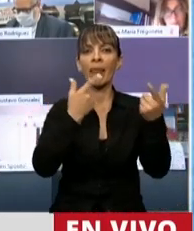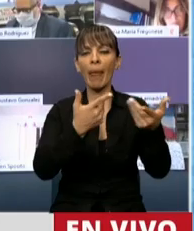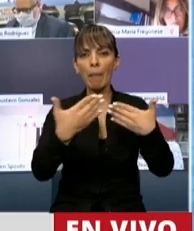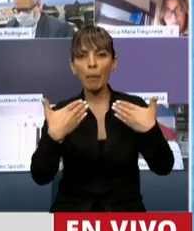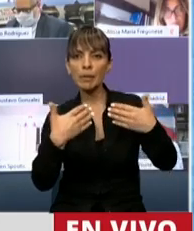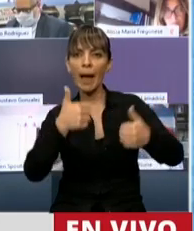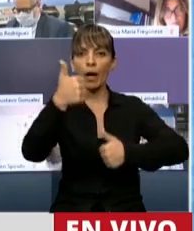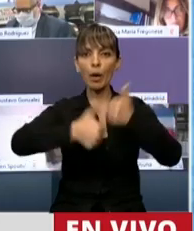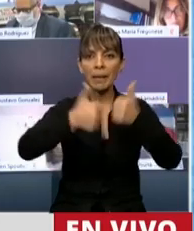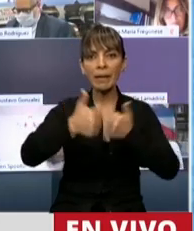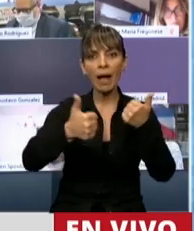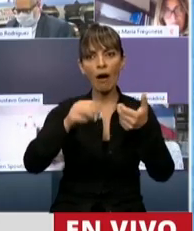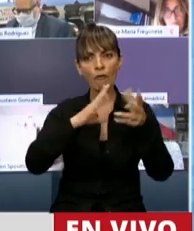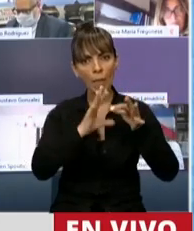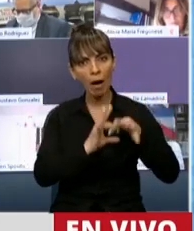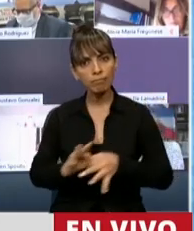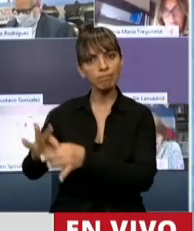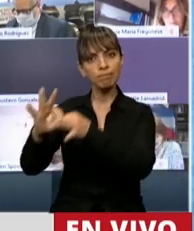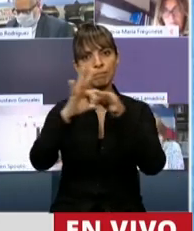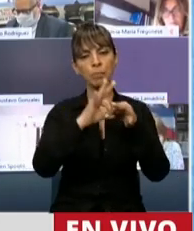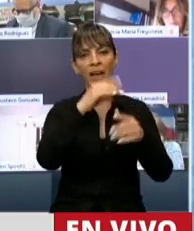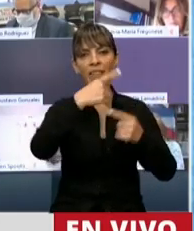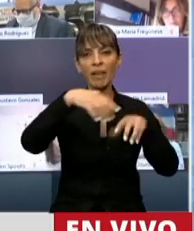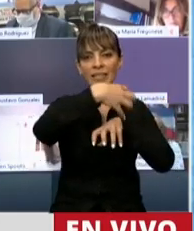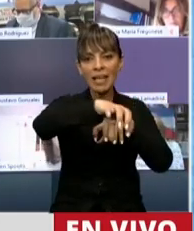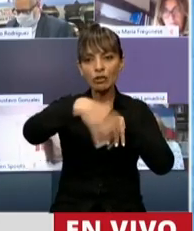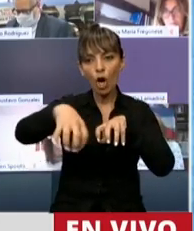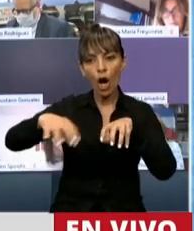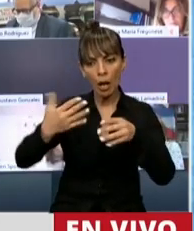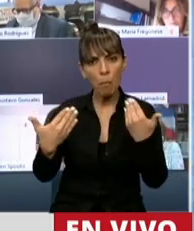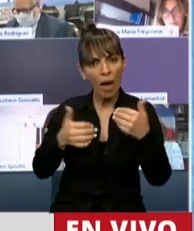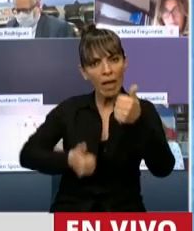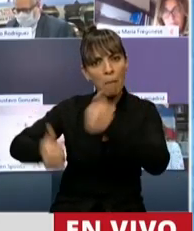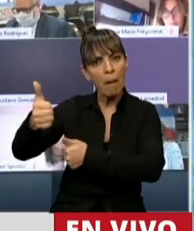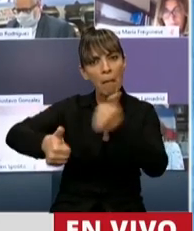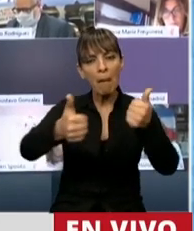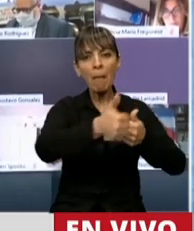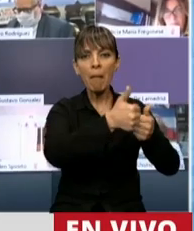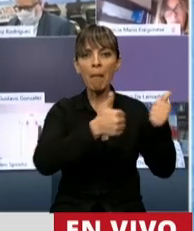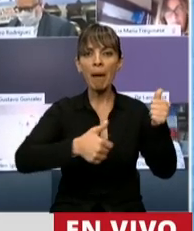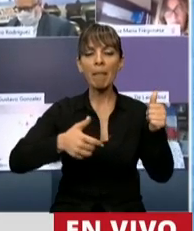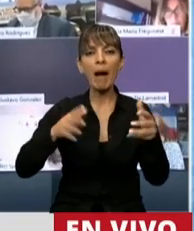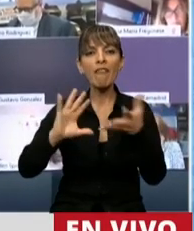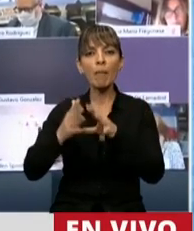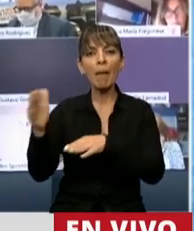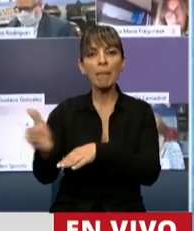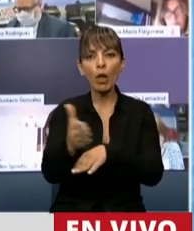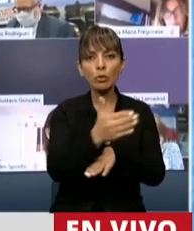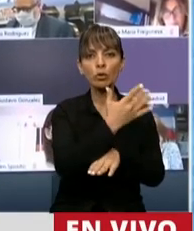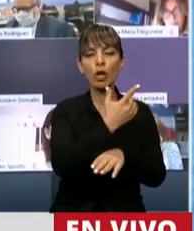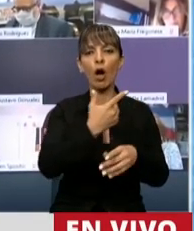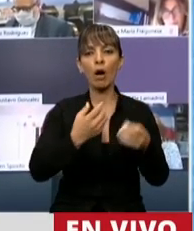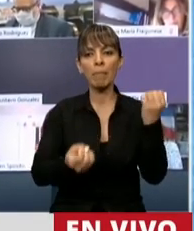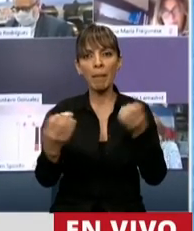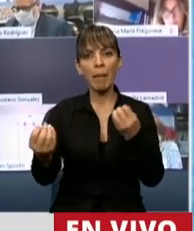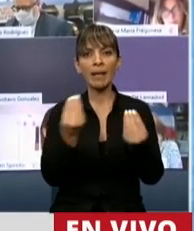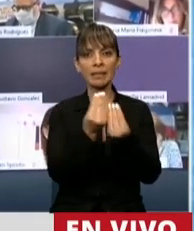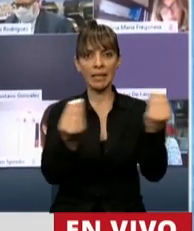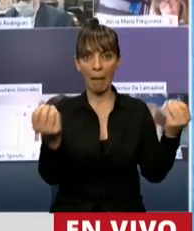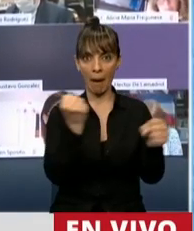competitividad de manera transversal en los diferentes sectores del entramado productivo y a la generación masiva del